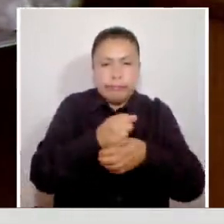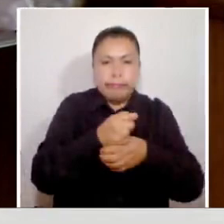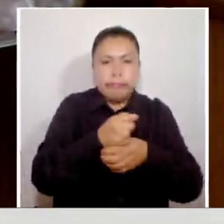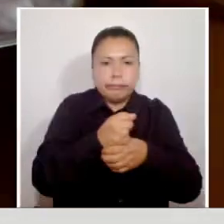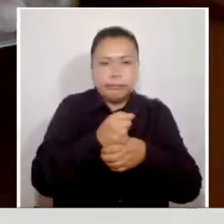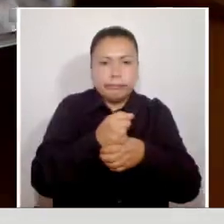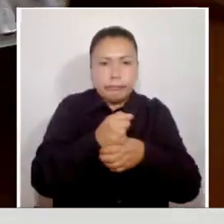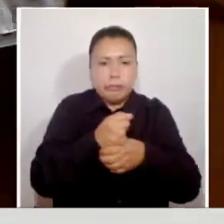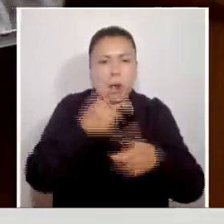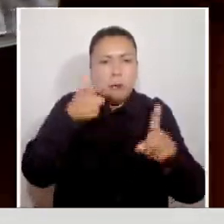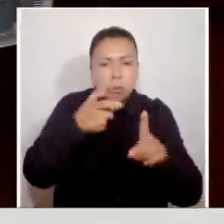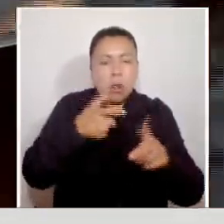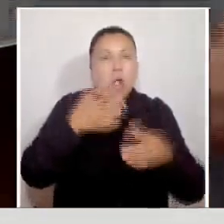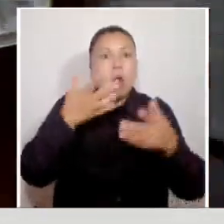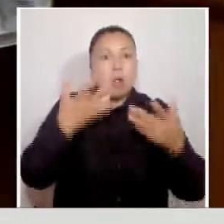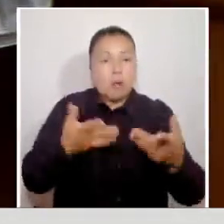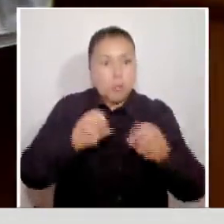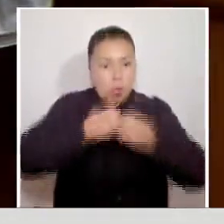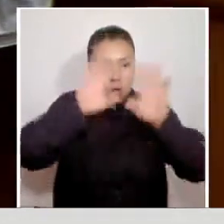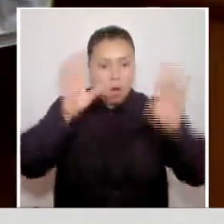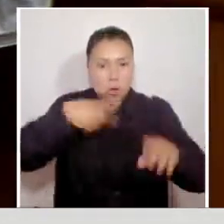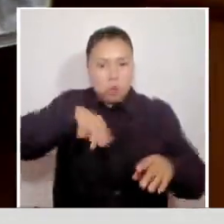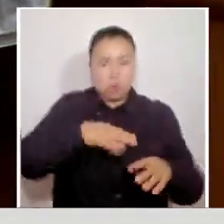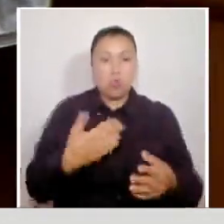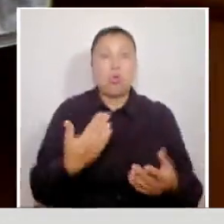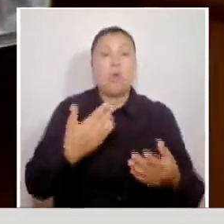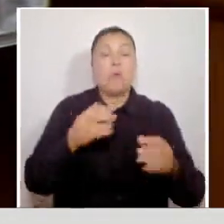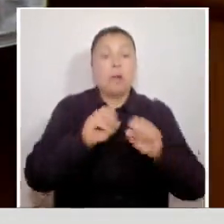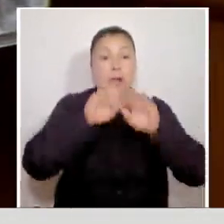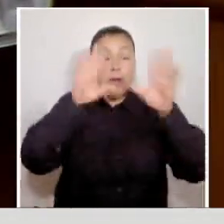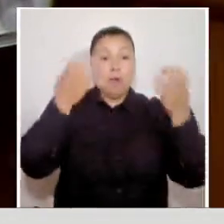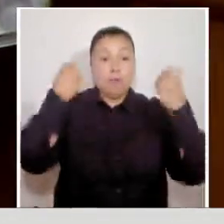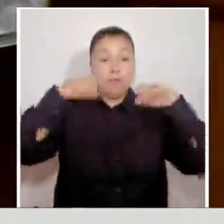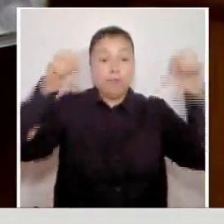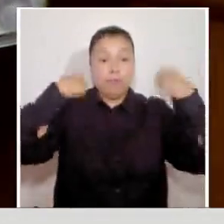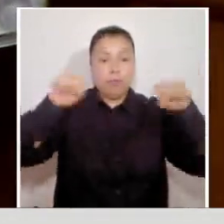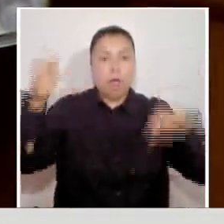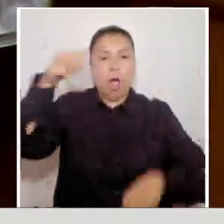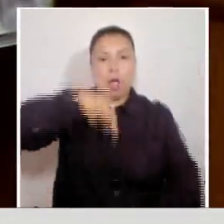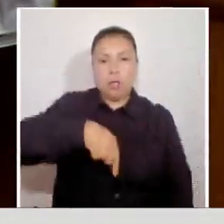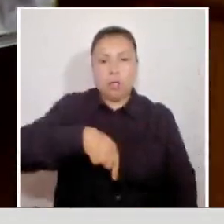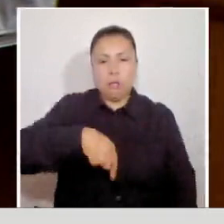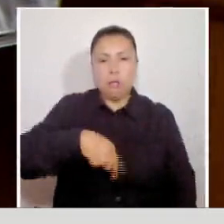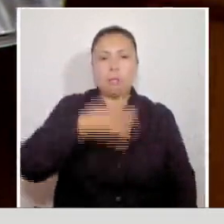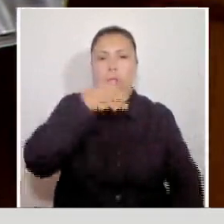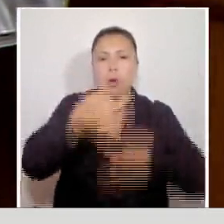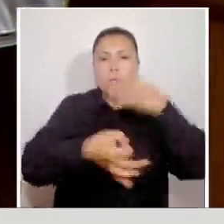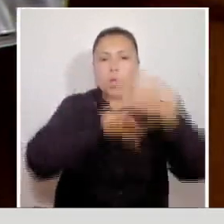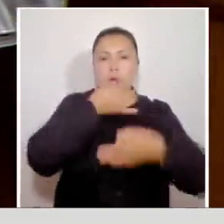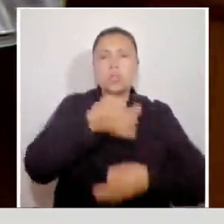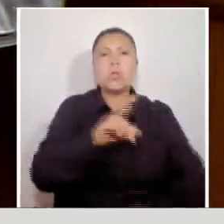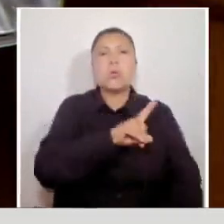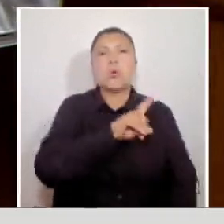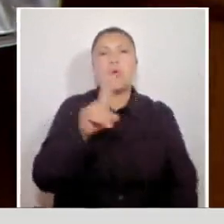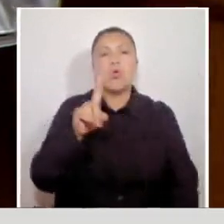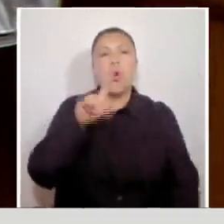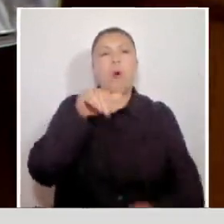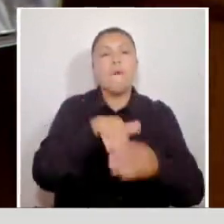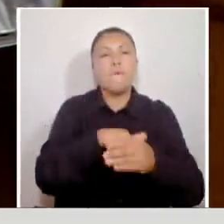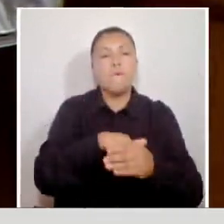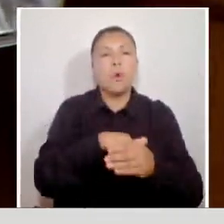Tremenda herramienta que es el deporte porque aquí lo que han dicho que no van a votar Este